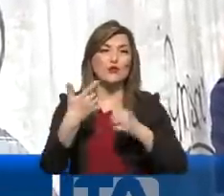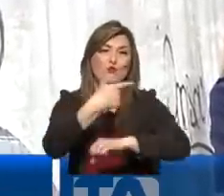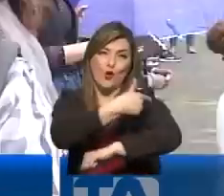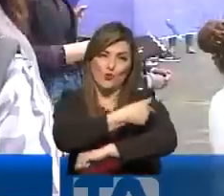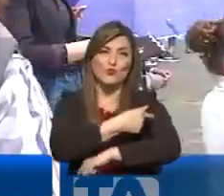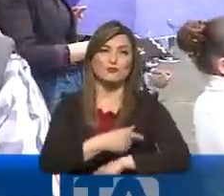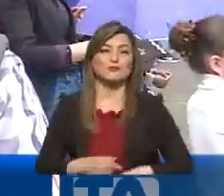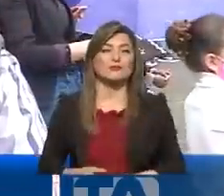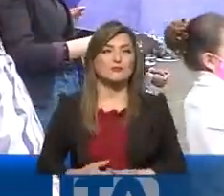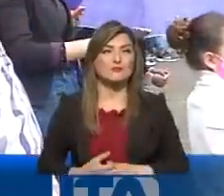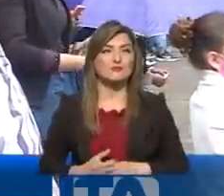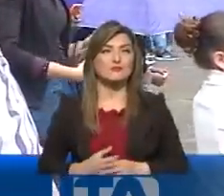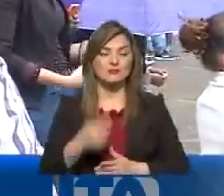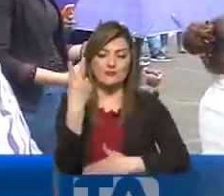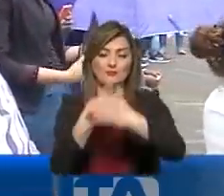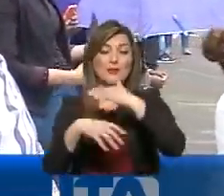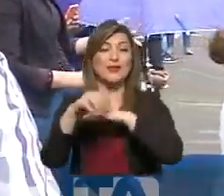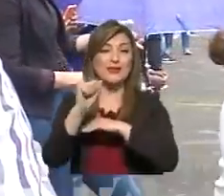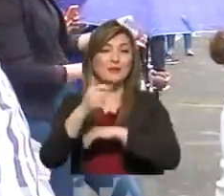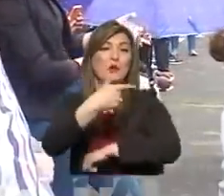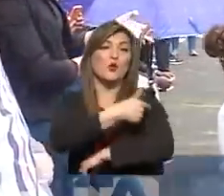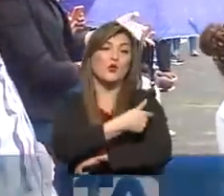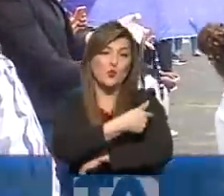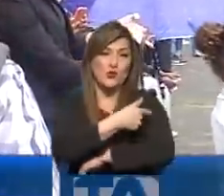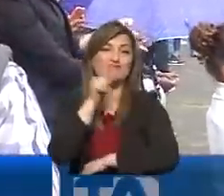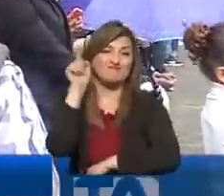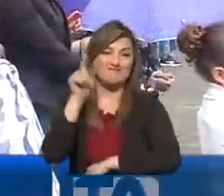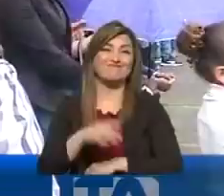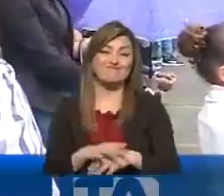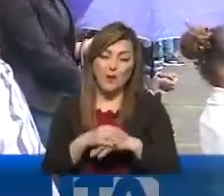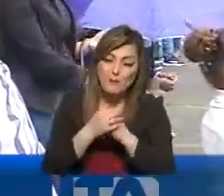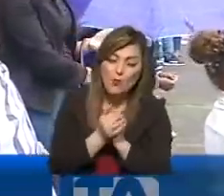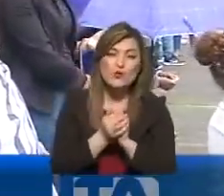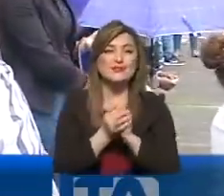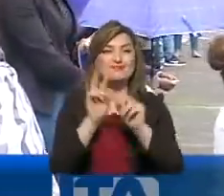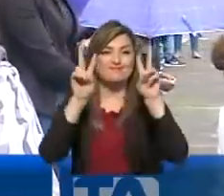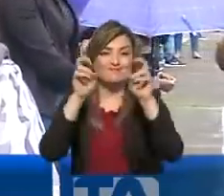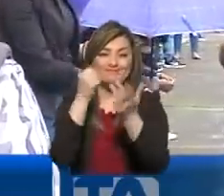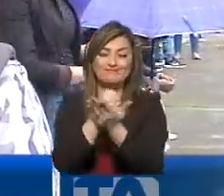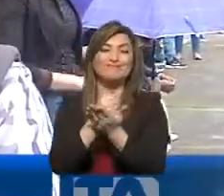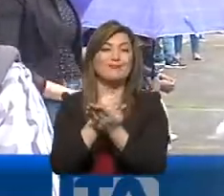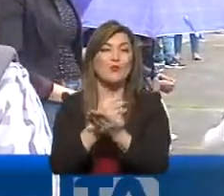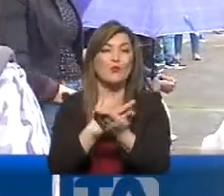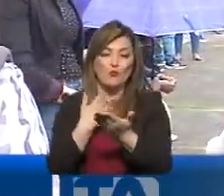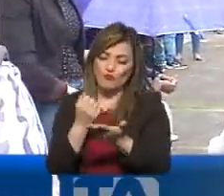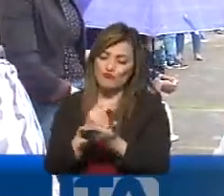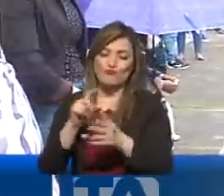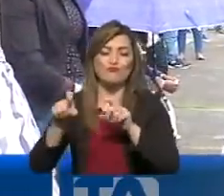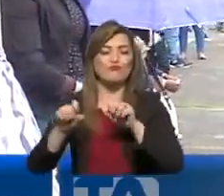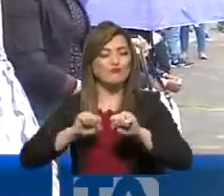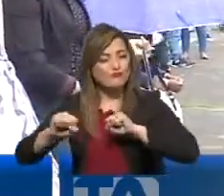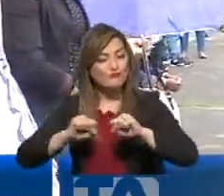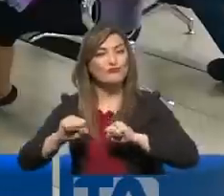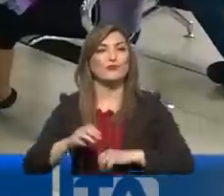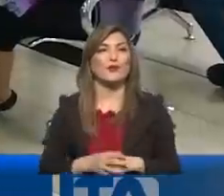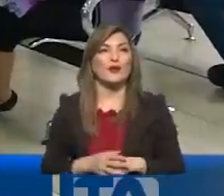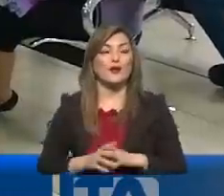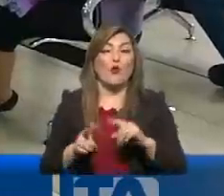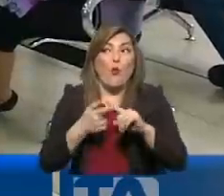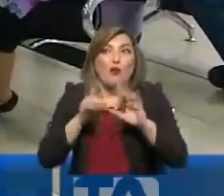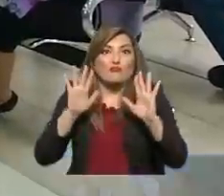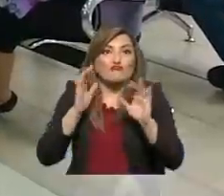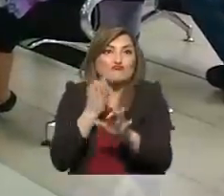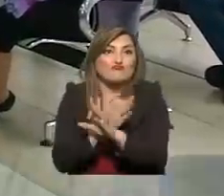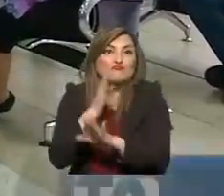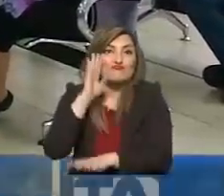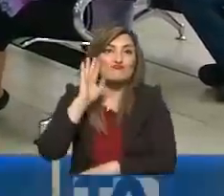de la vacuna. Mi hija tiene que ir a hacerse poner las vacunas. Es por aprovechar el tema de las vacunas. Vemos que acá, ¿para cuándo nos tocará? De allí que el